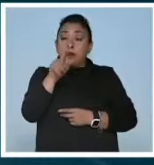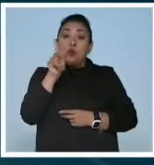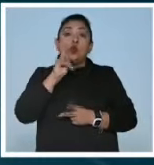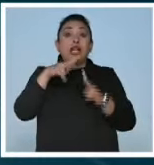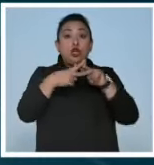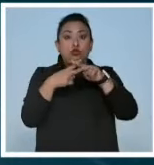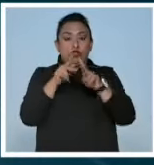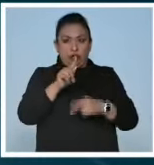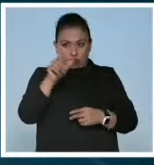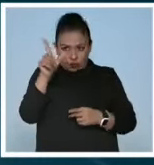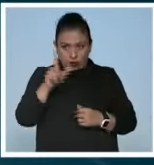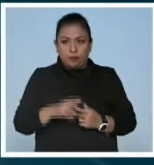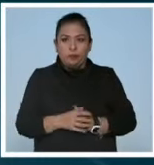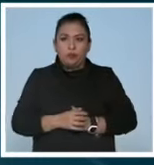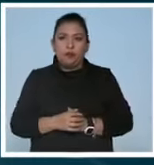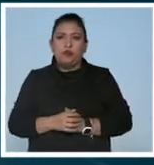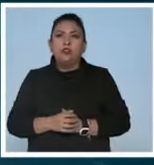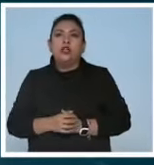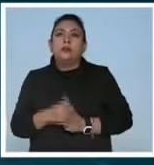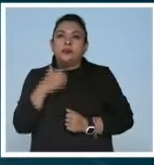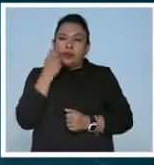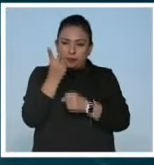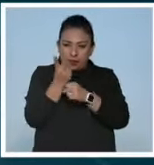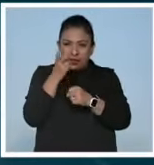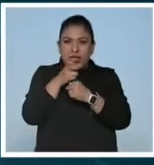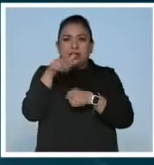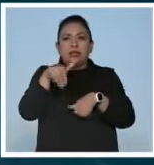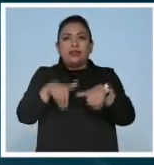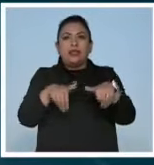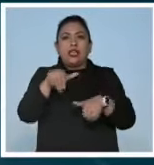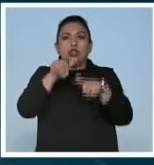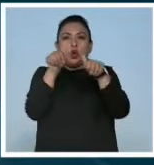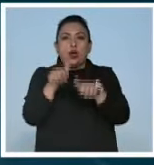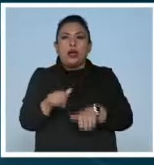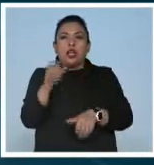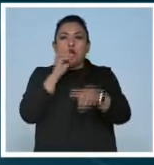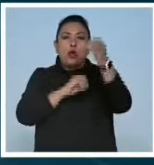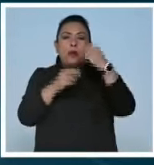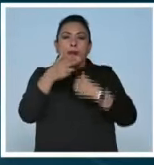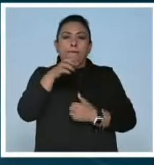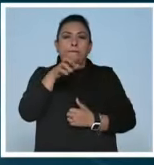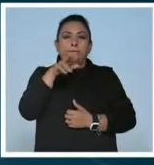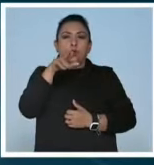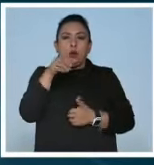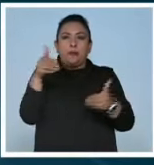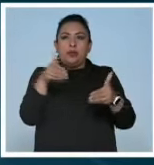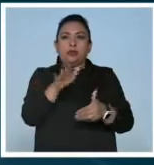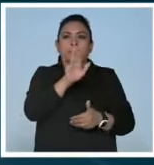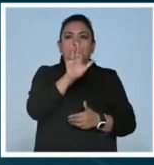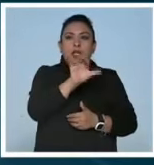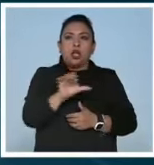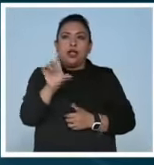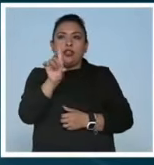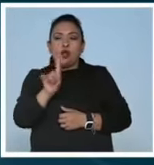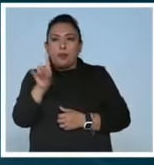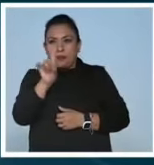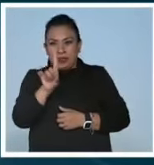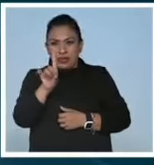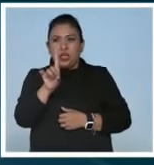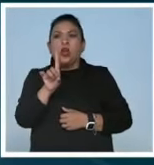luchadora profesional. Queremos invitarlos al Teatro de las Artes, a la obra Hombruna, que se presenta de miércoles a